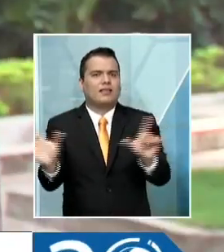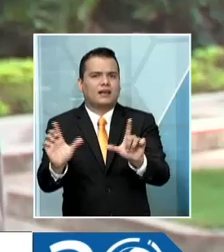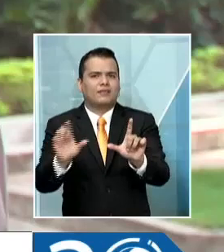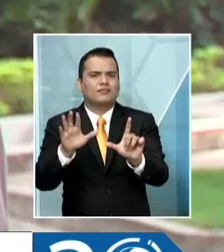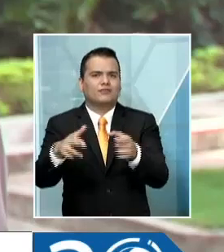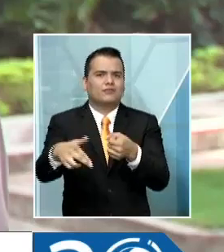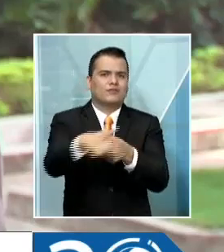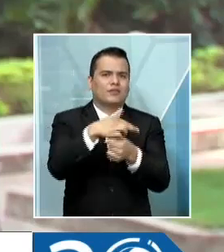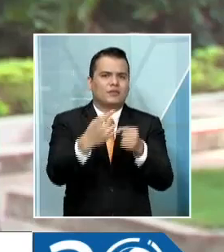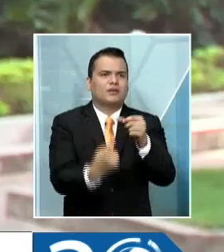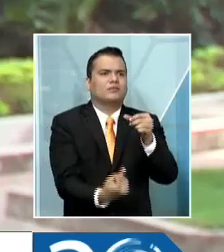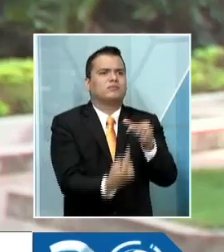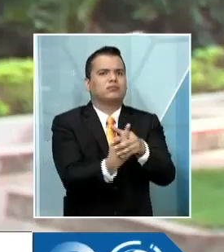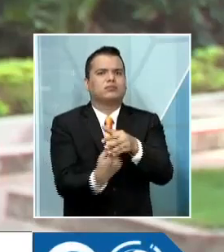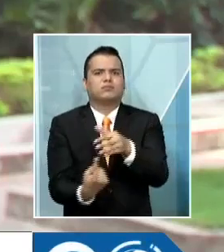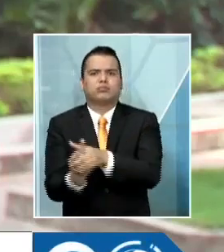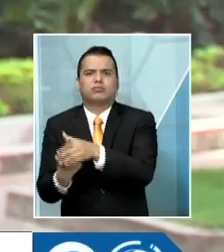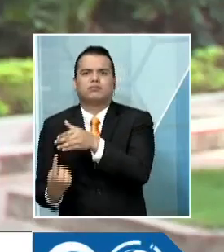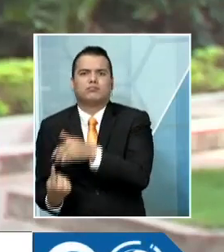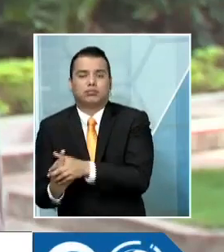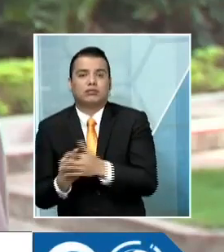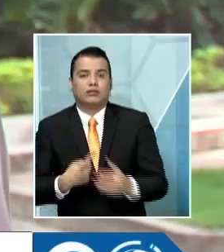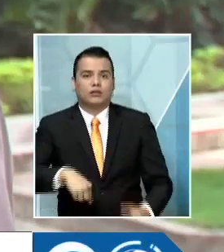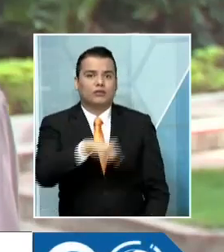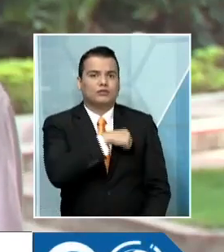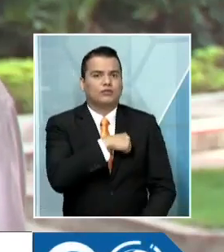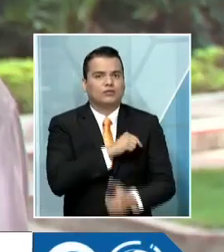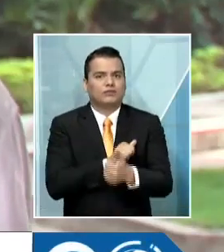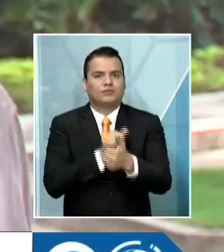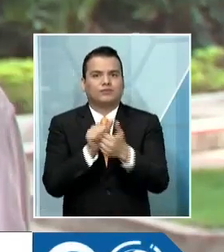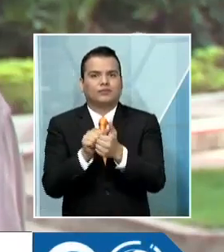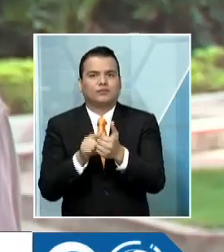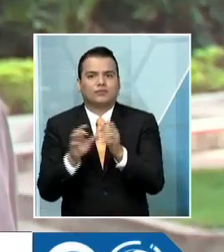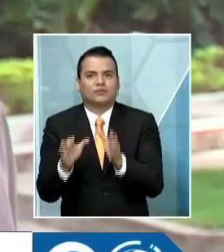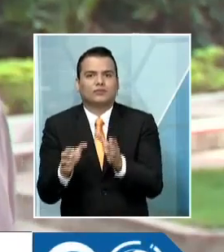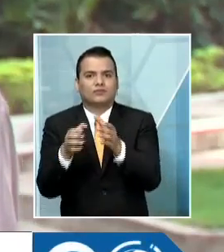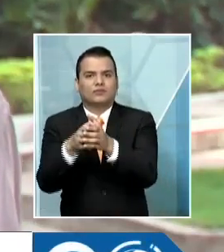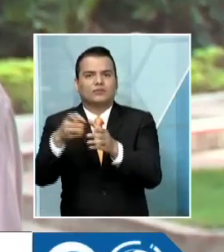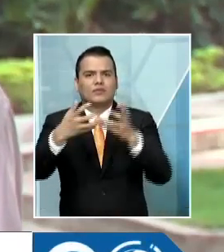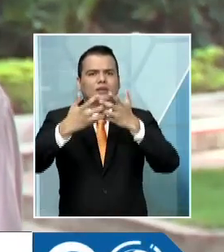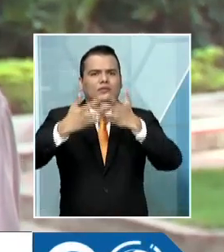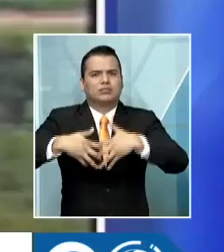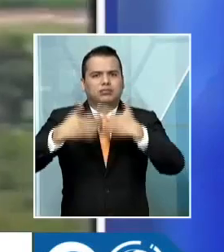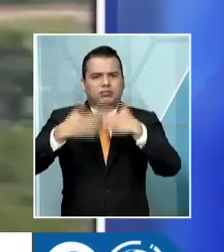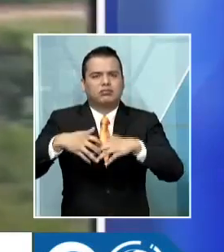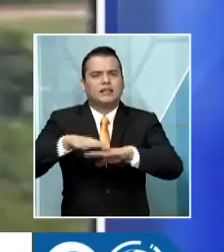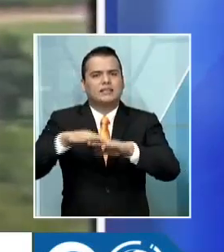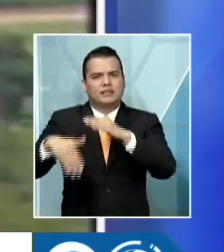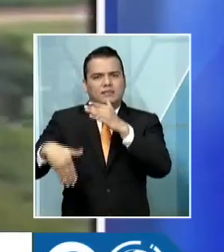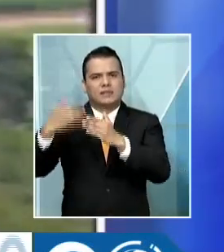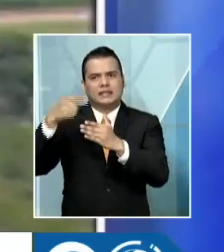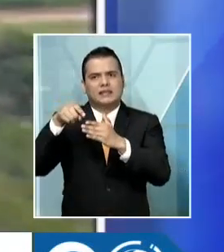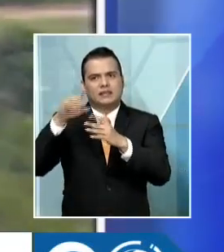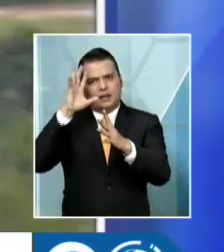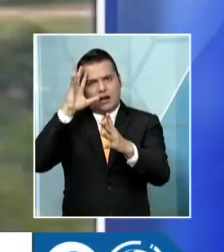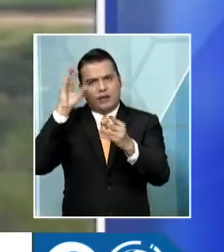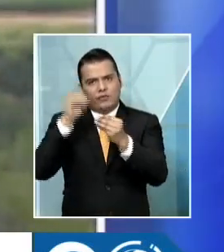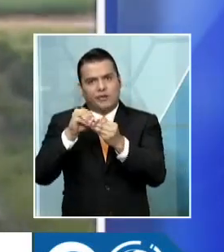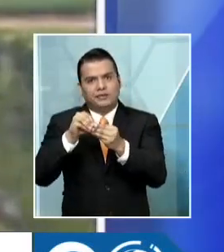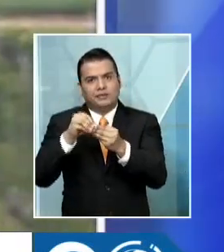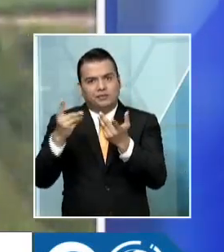regionales. Eso lo hicimos en compañía del sector empresarial del Valle del Cauca, que